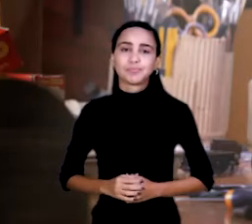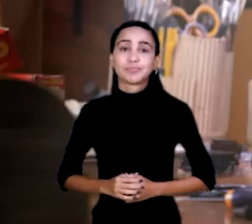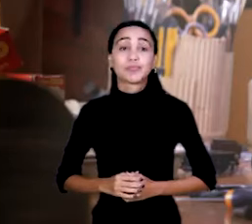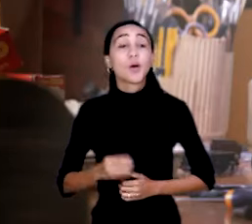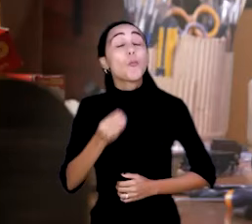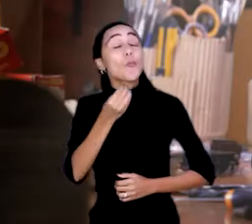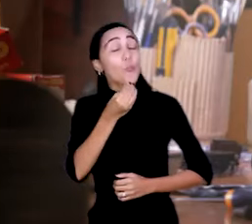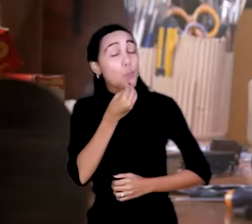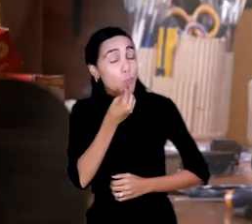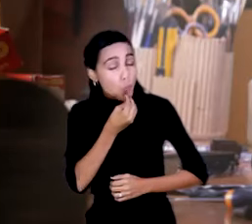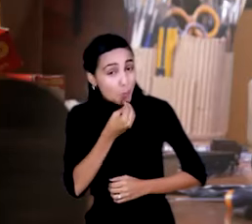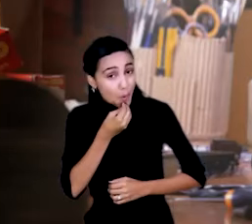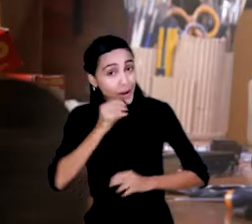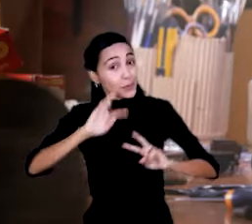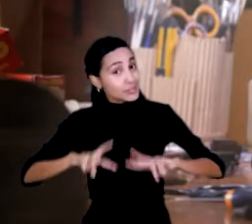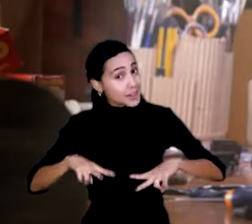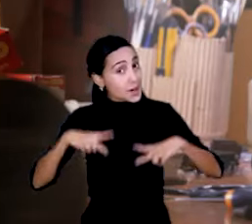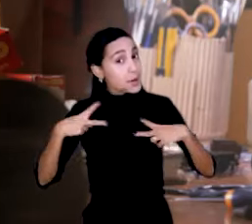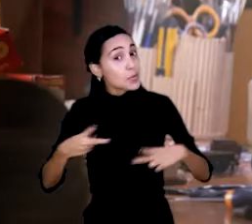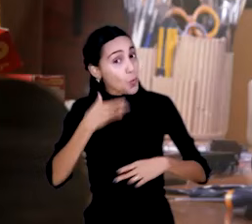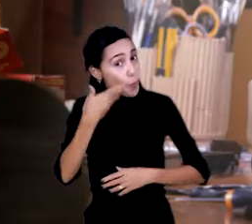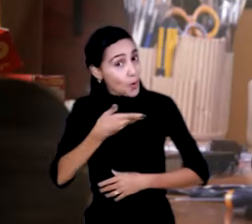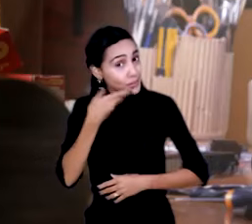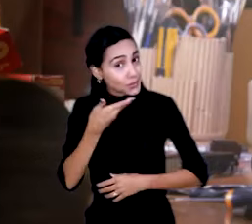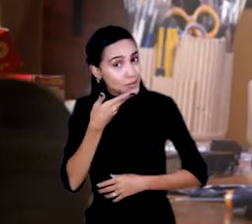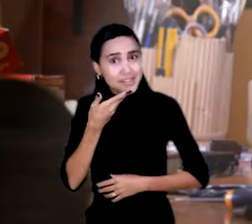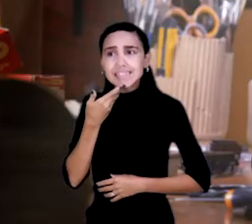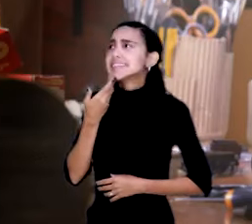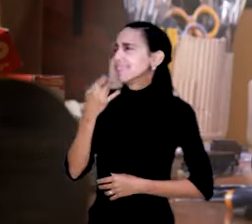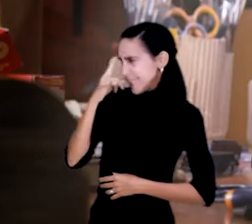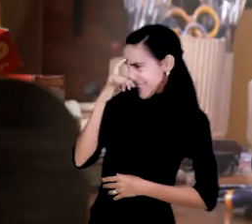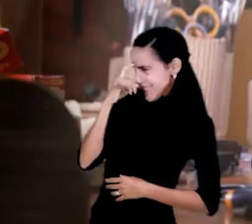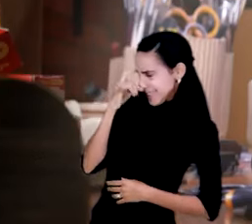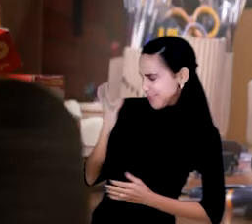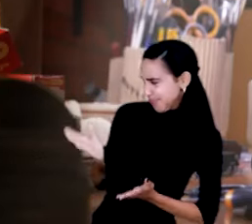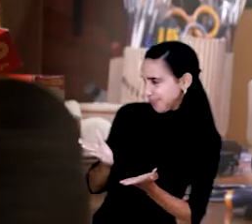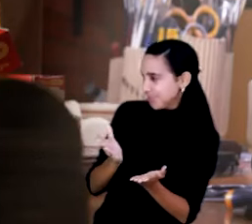¿Puedo empezar otra vez? Bueno, dale. Sigue, Pipo.